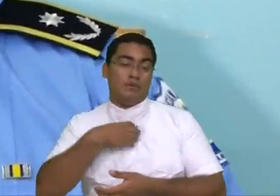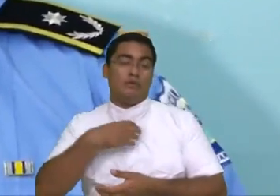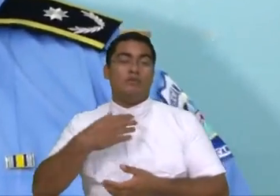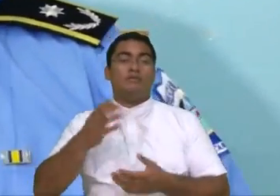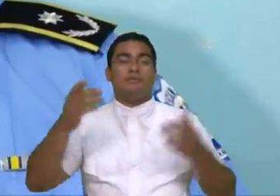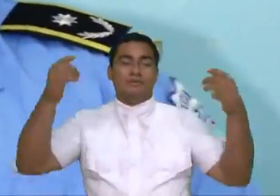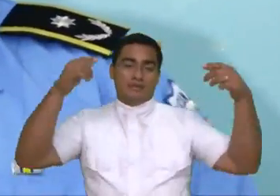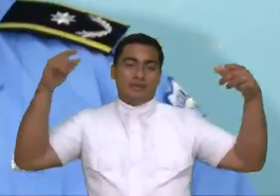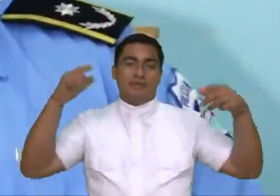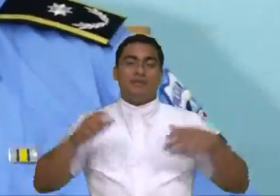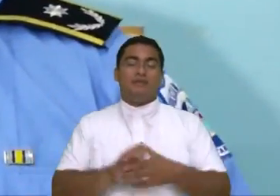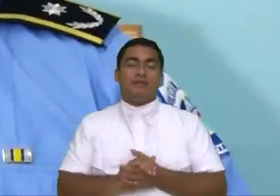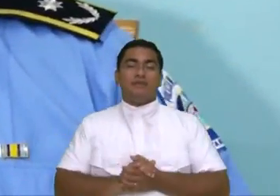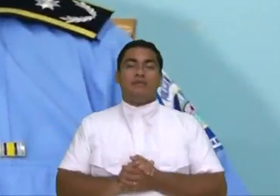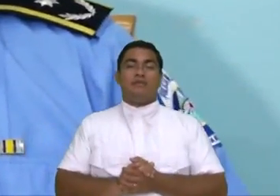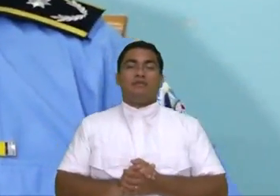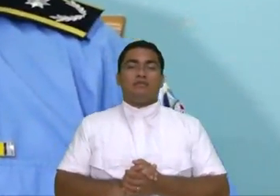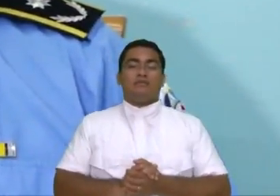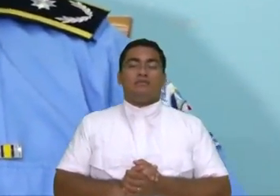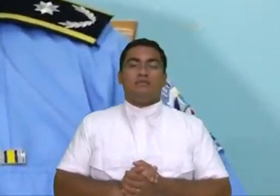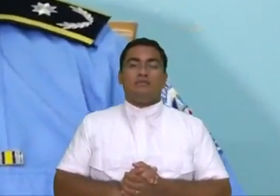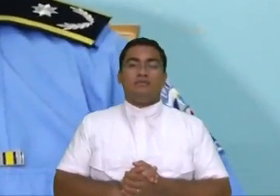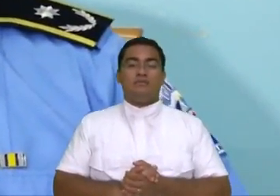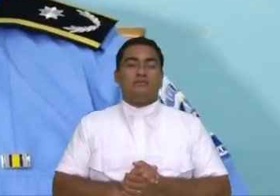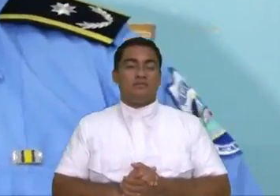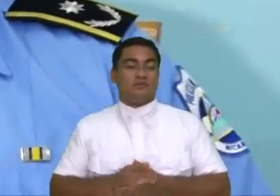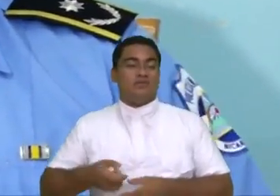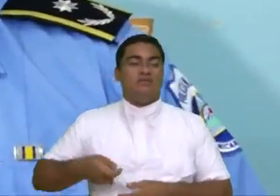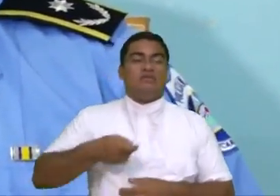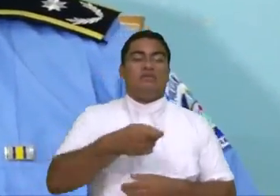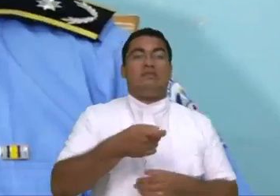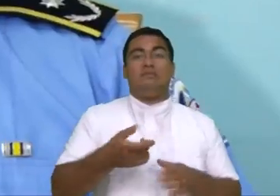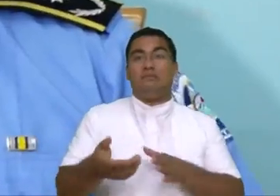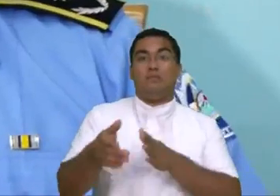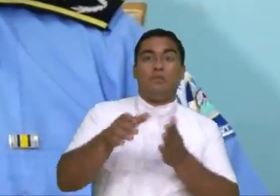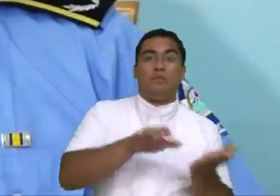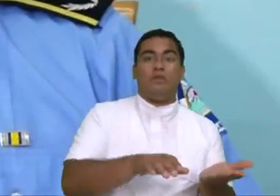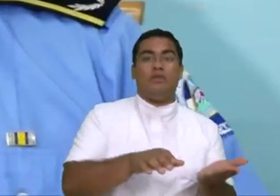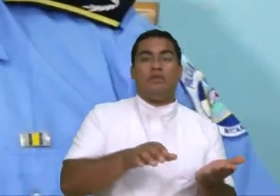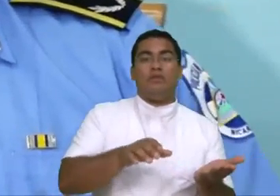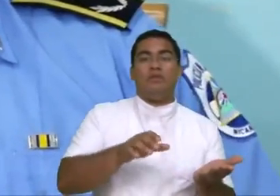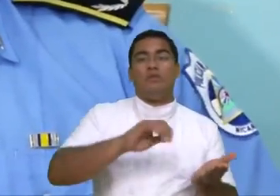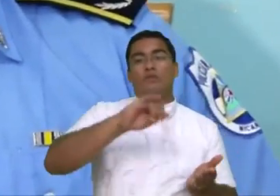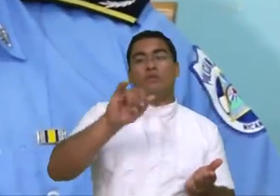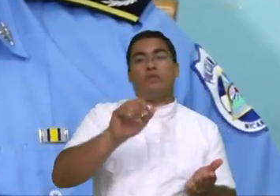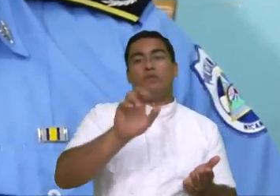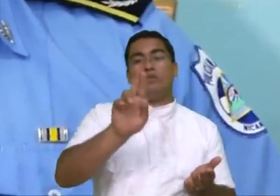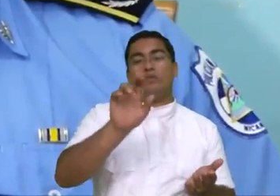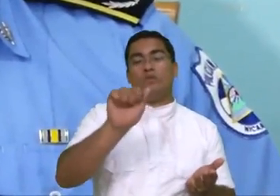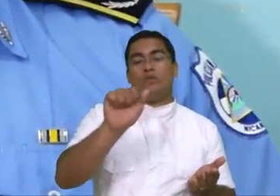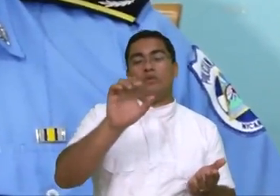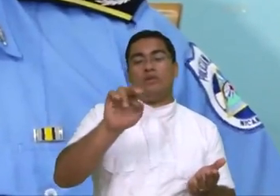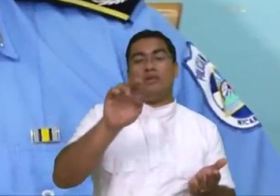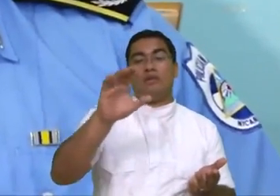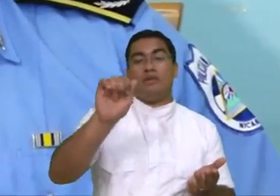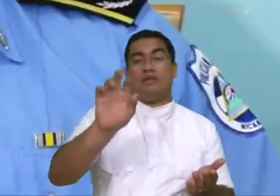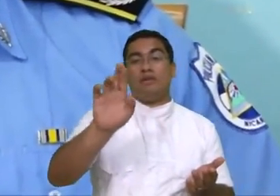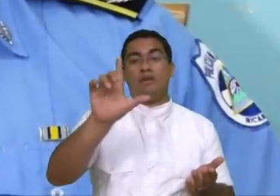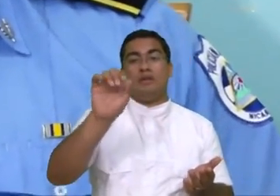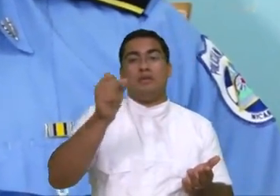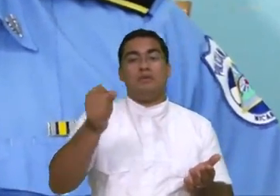Masaya. Delito: asesinato. Víctima: Juan Carlos Quesada Amador, que en paz